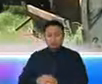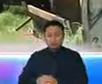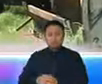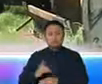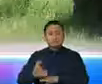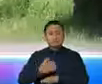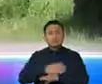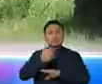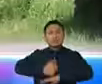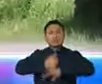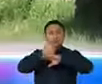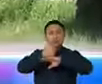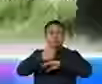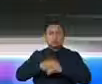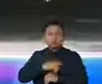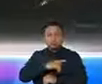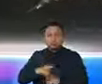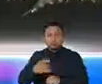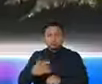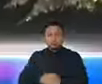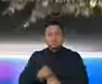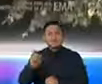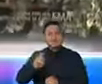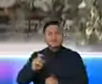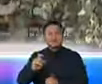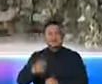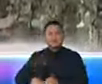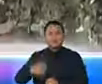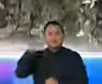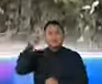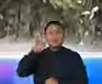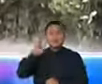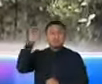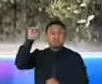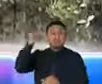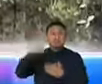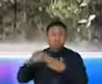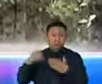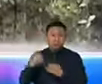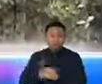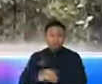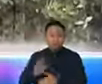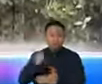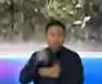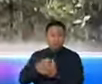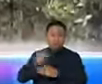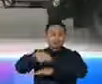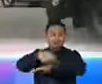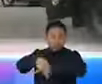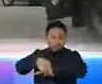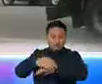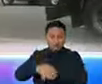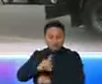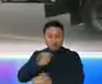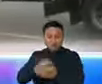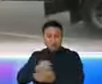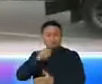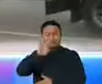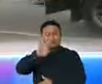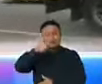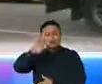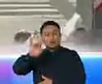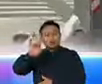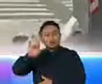necesario cerca de 27 millones de dólares para reparar la flota, comprar repuestos y adquirir 48 nuevos vehículos.